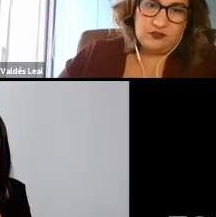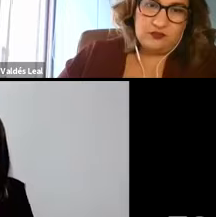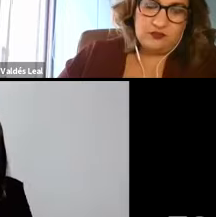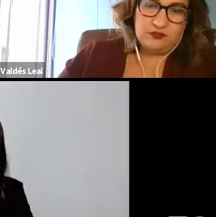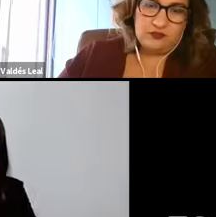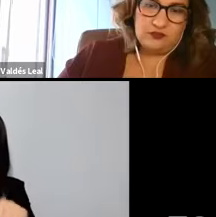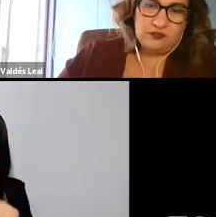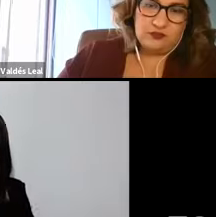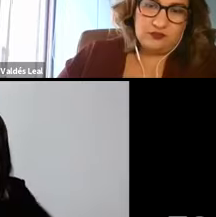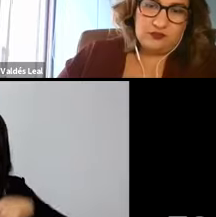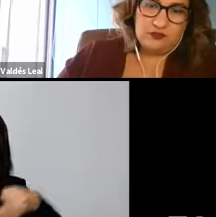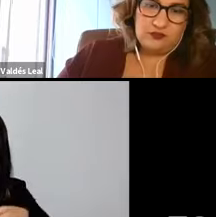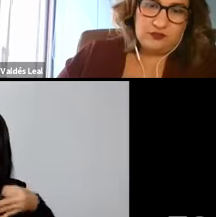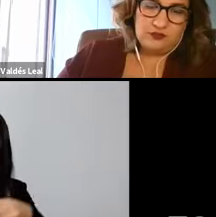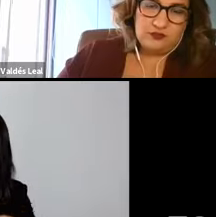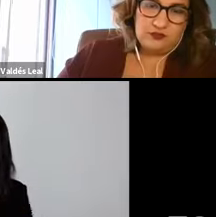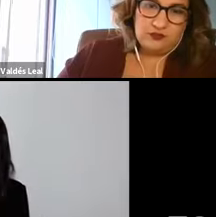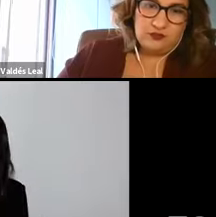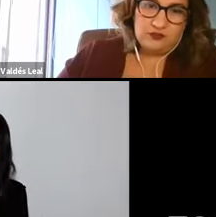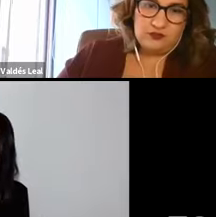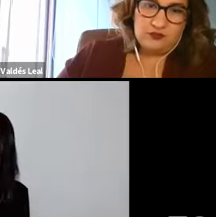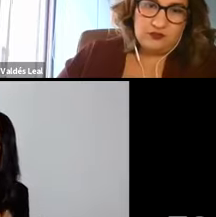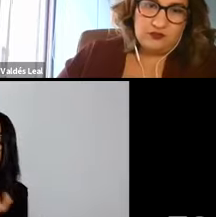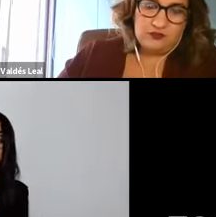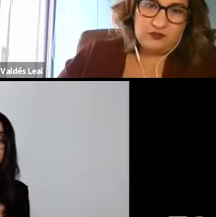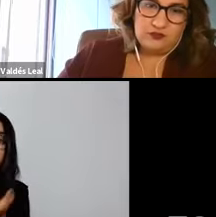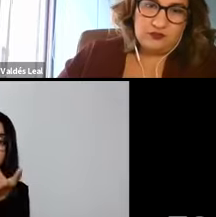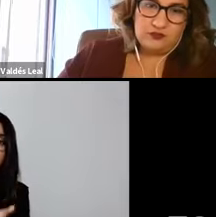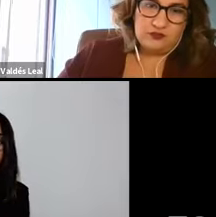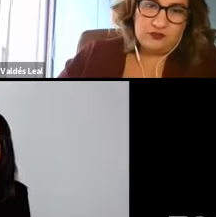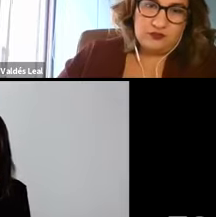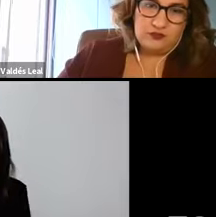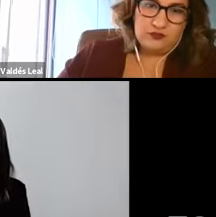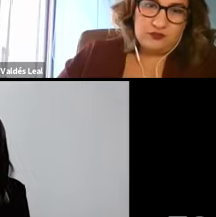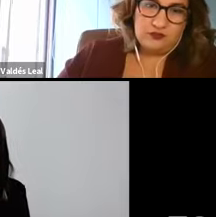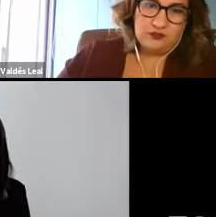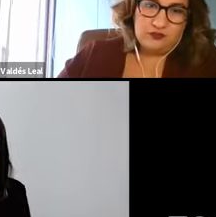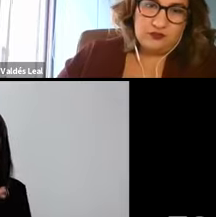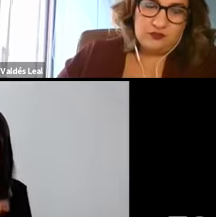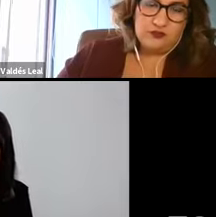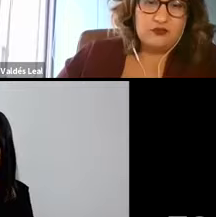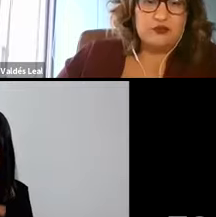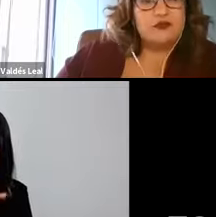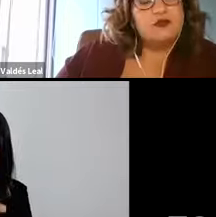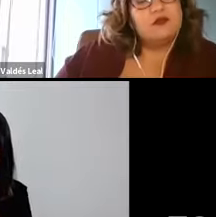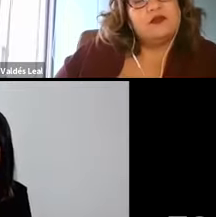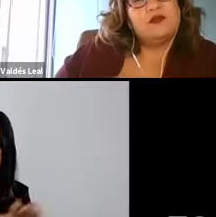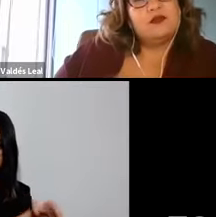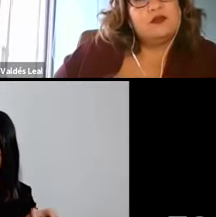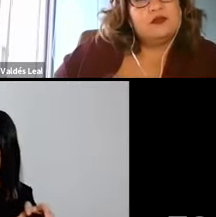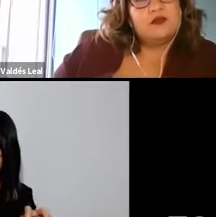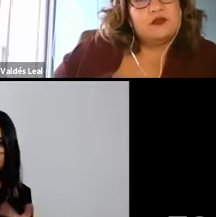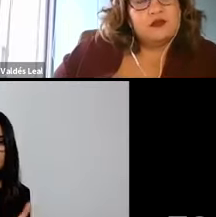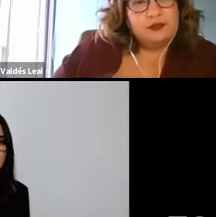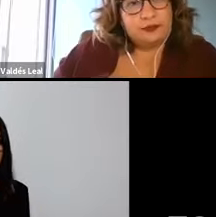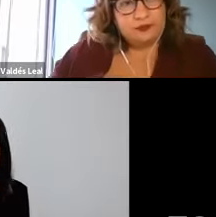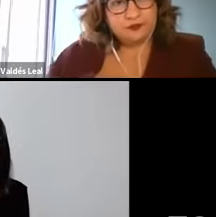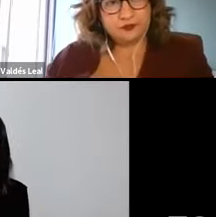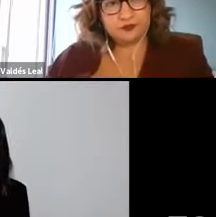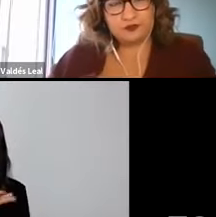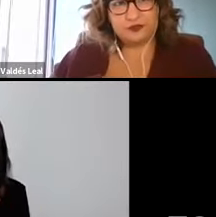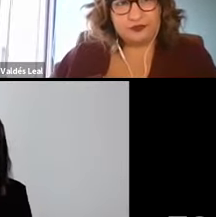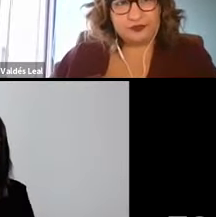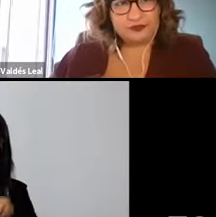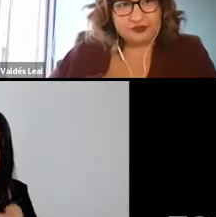la cultura anfitrionas, que son esta vez Aguascalientes y Toluca. Muchas gracias por hacer esto posible. Y